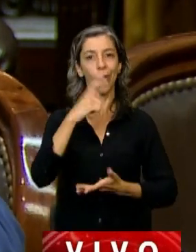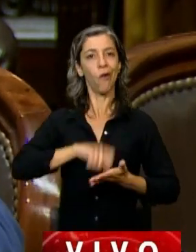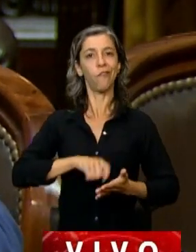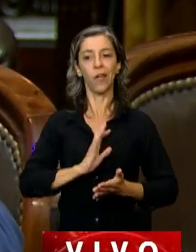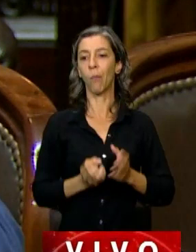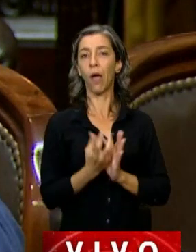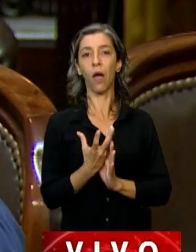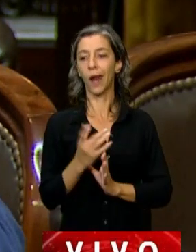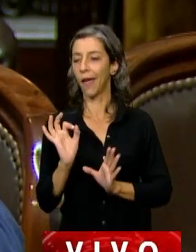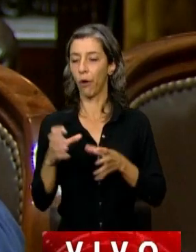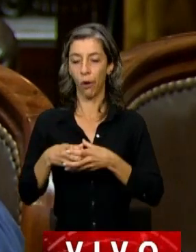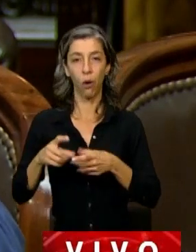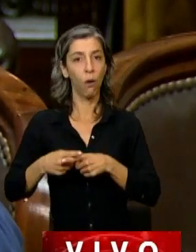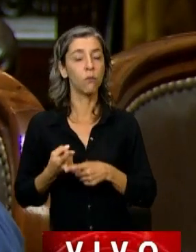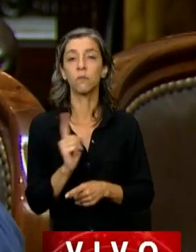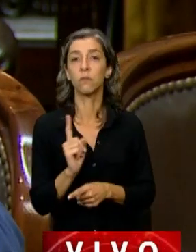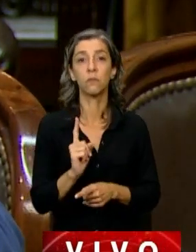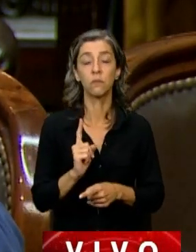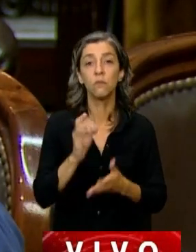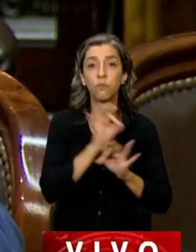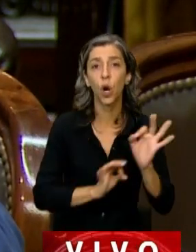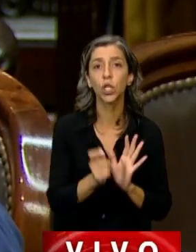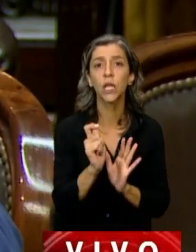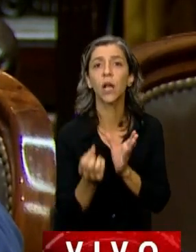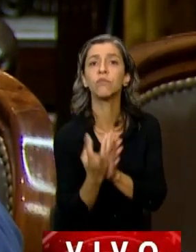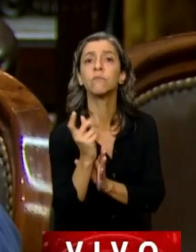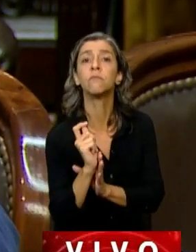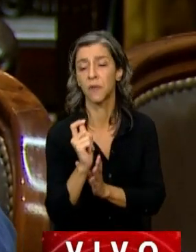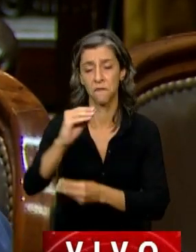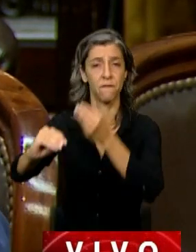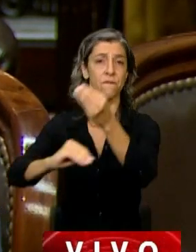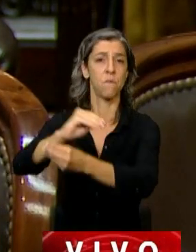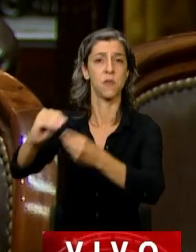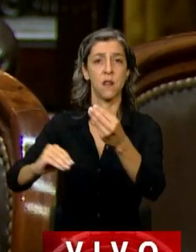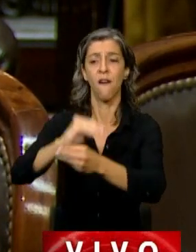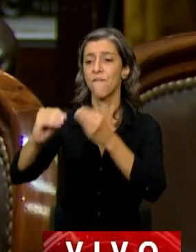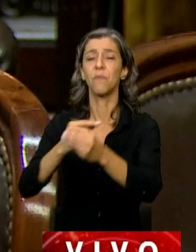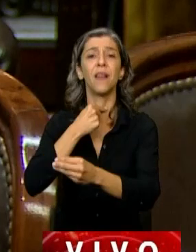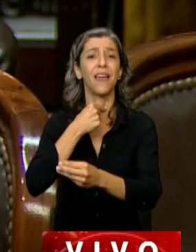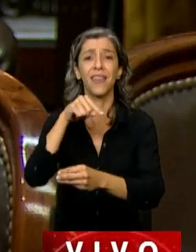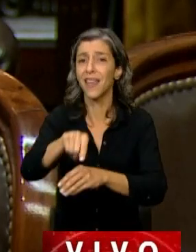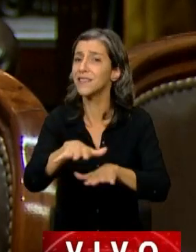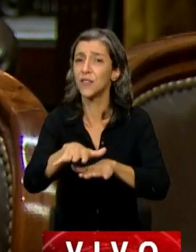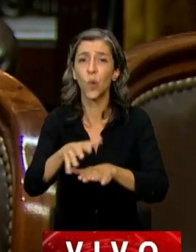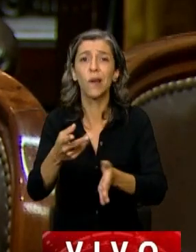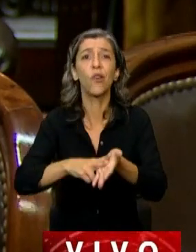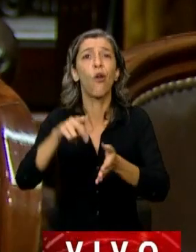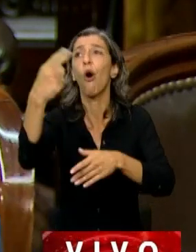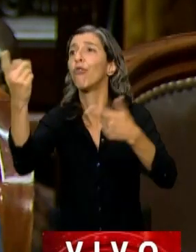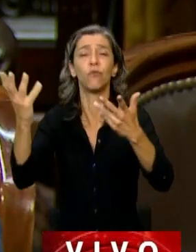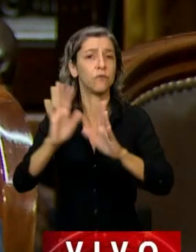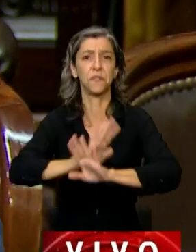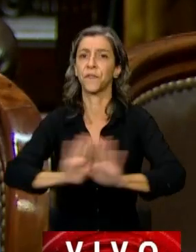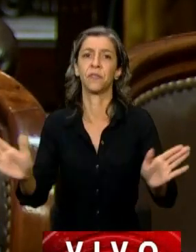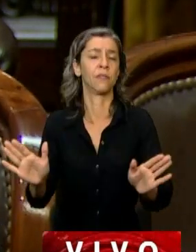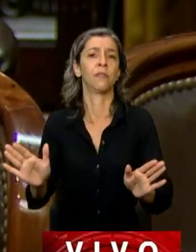un partido, es el proyecto de una familia que quiere que esto no vuelva a pasar. Pero vale la pena el agradecimiento